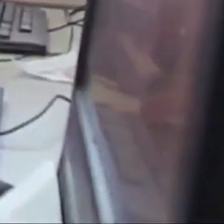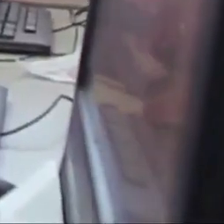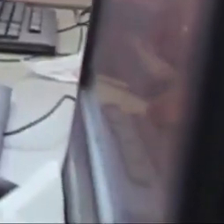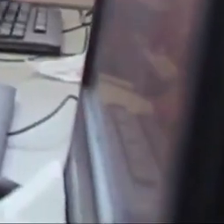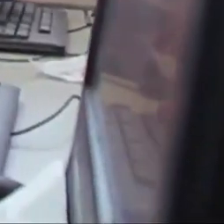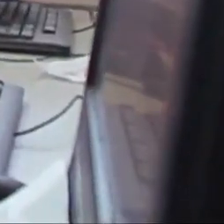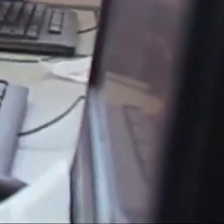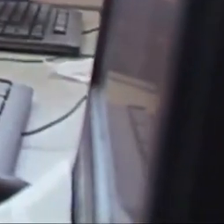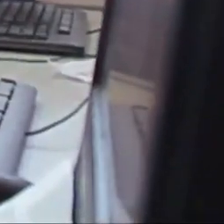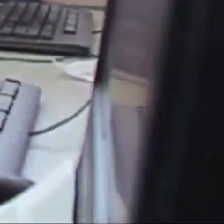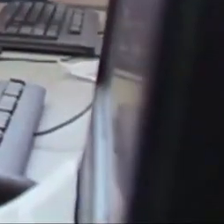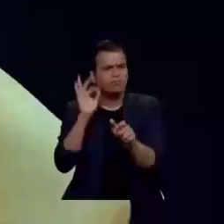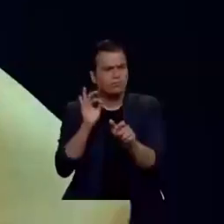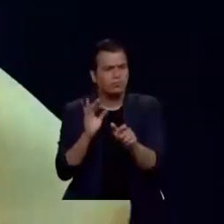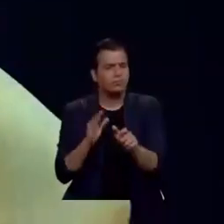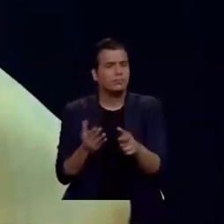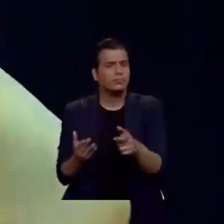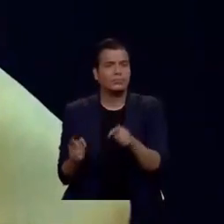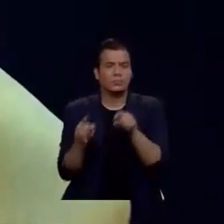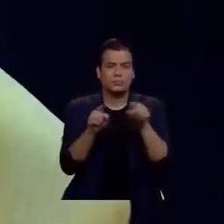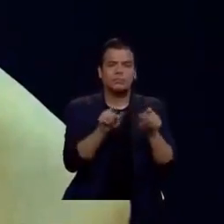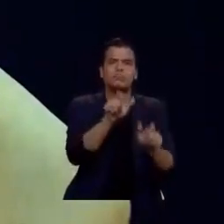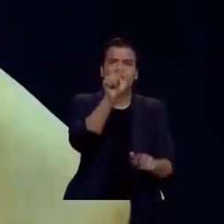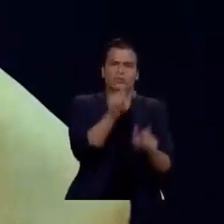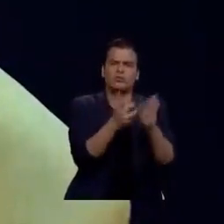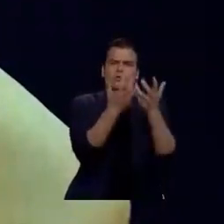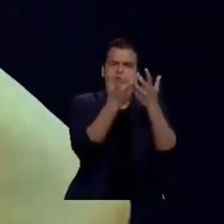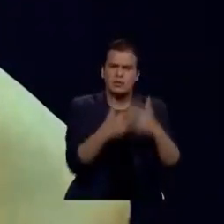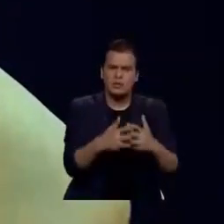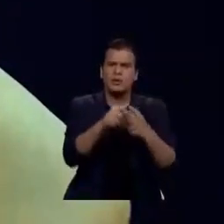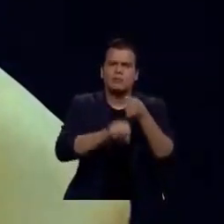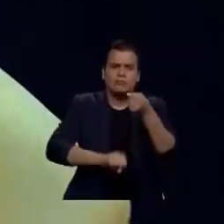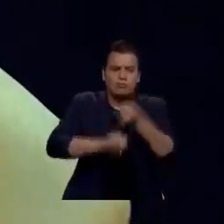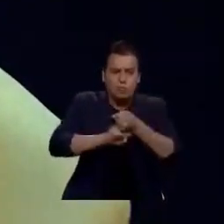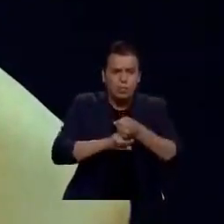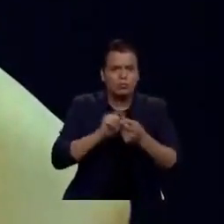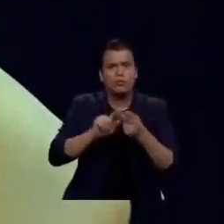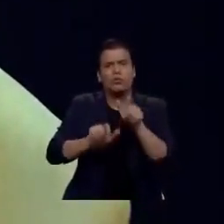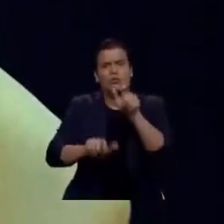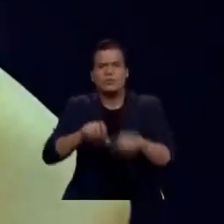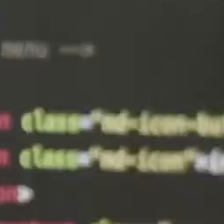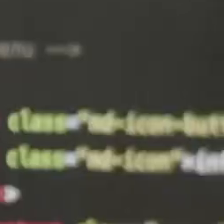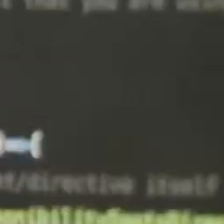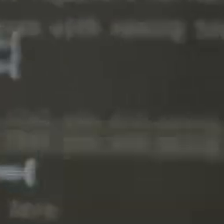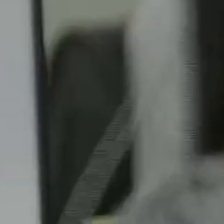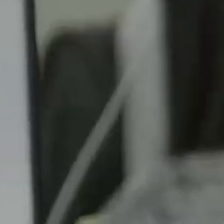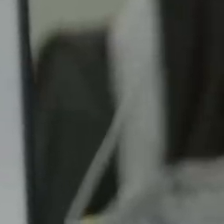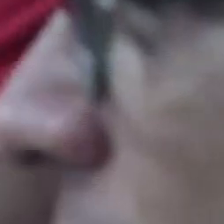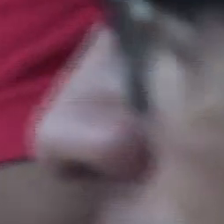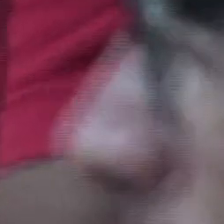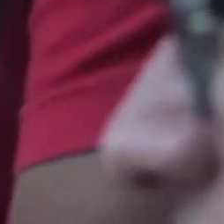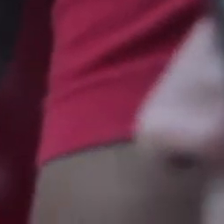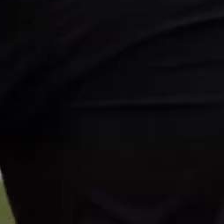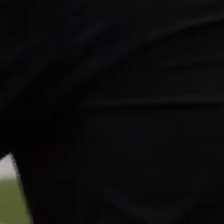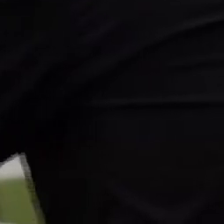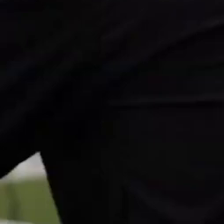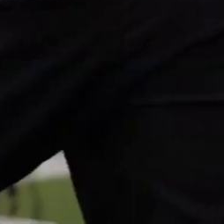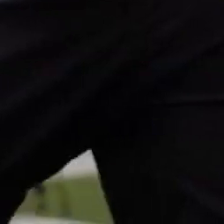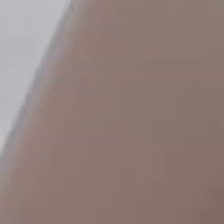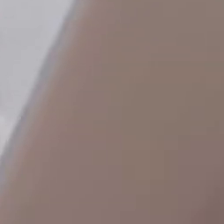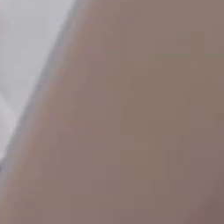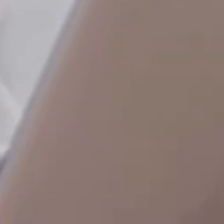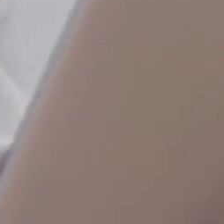hacemos con la industria atendemos desde los empresarios y los emprendedores con nuestro programa de apps más de 38 mil